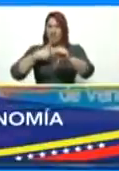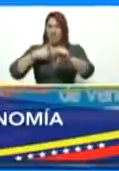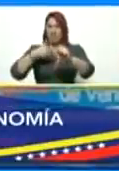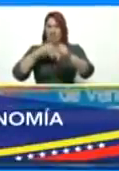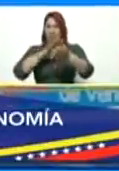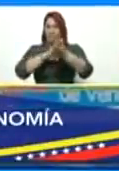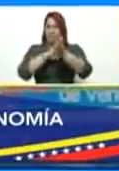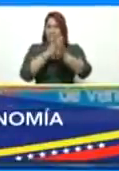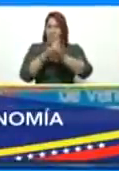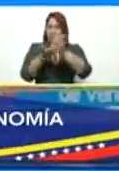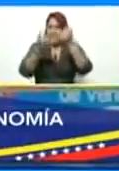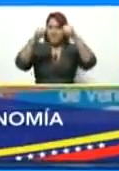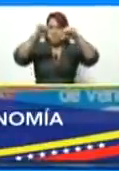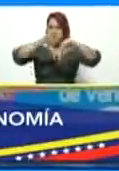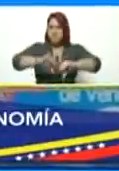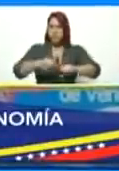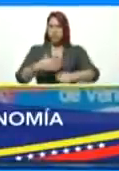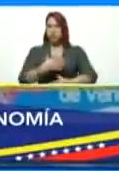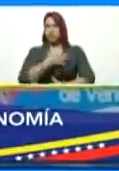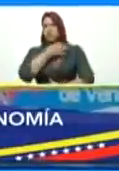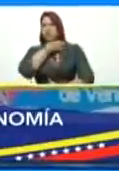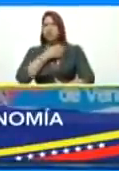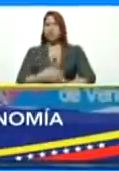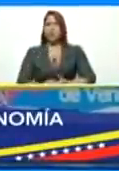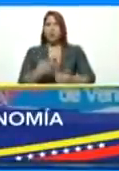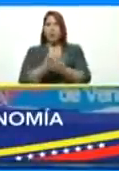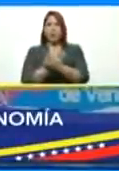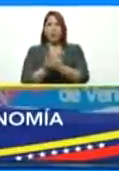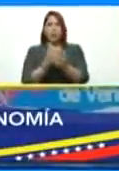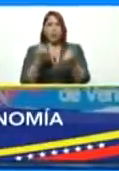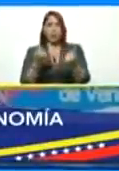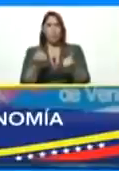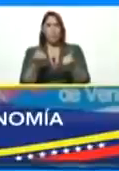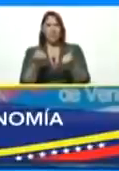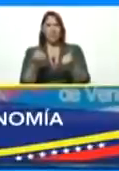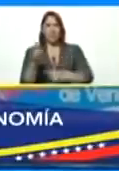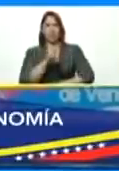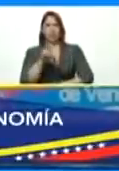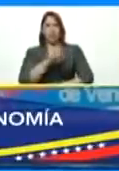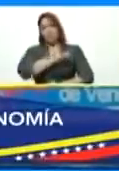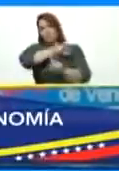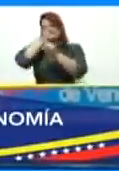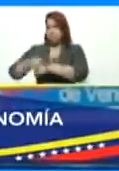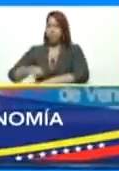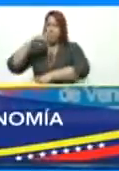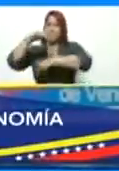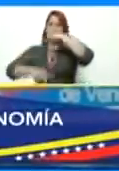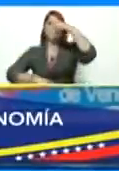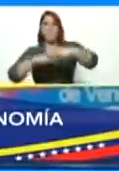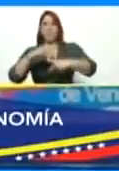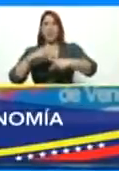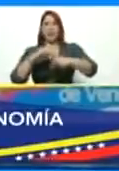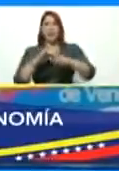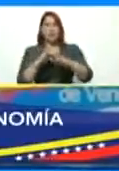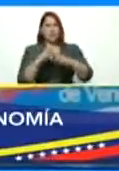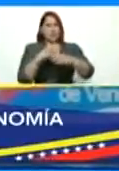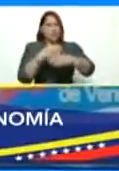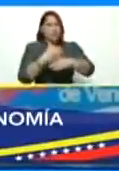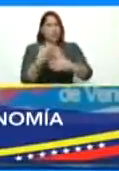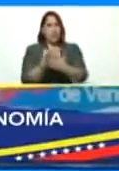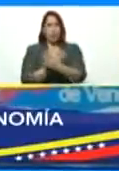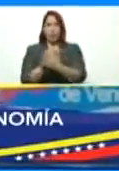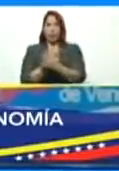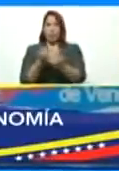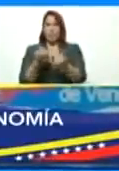asfixiar la economía venezolana derrotamos el plan de asfixia de la economía